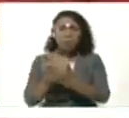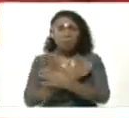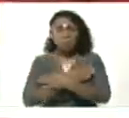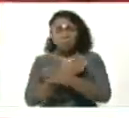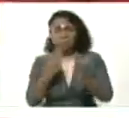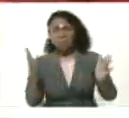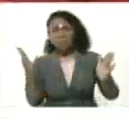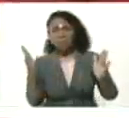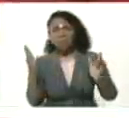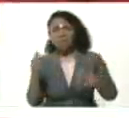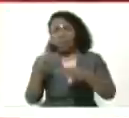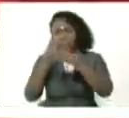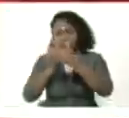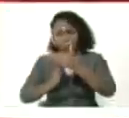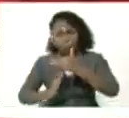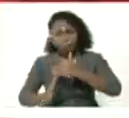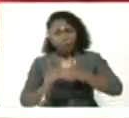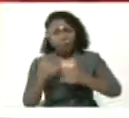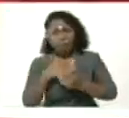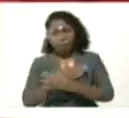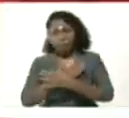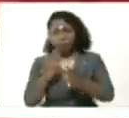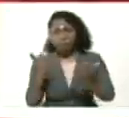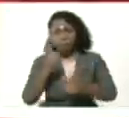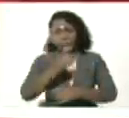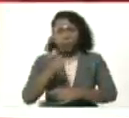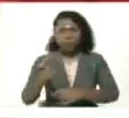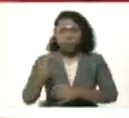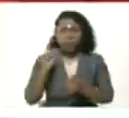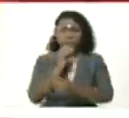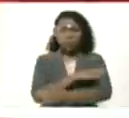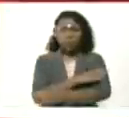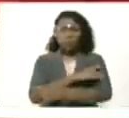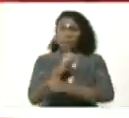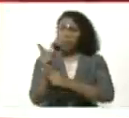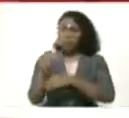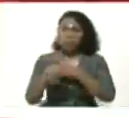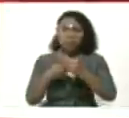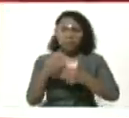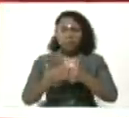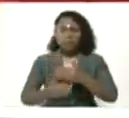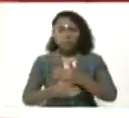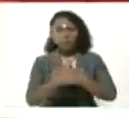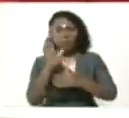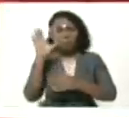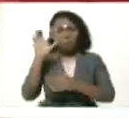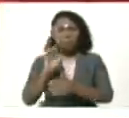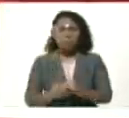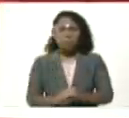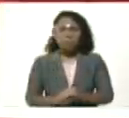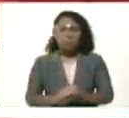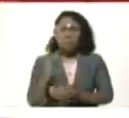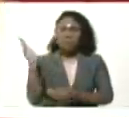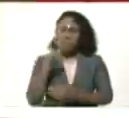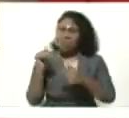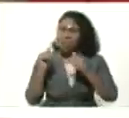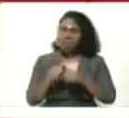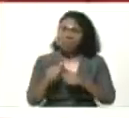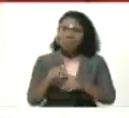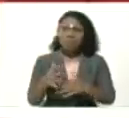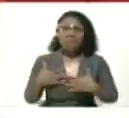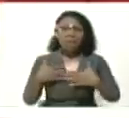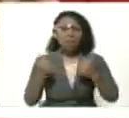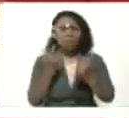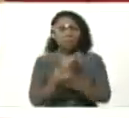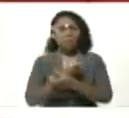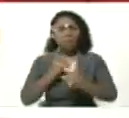son muy humildes y desprendidos la gente de la oposición. Sin ellos no andaría el país. Y vienen aquí a rescatar la